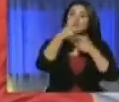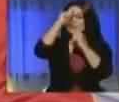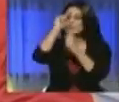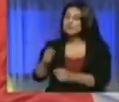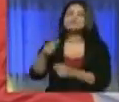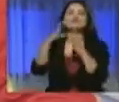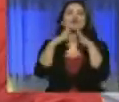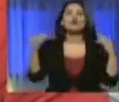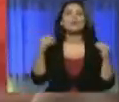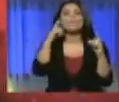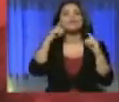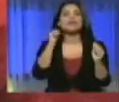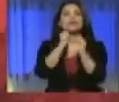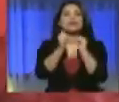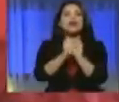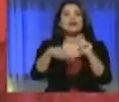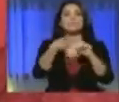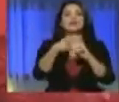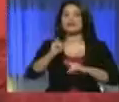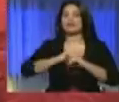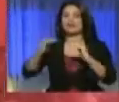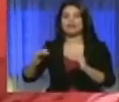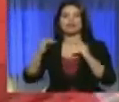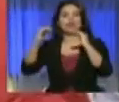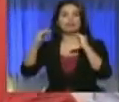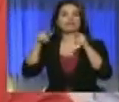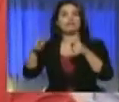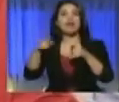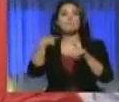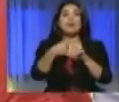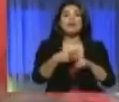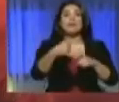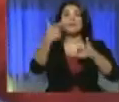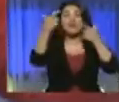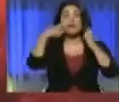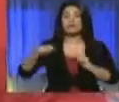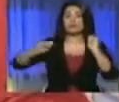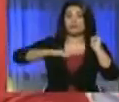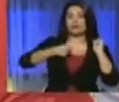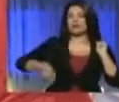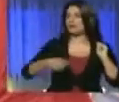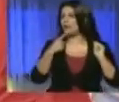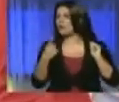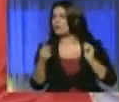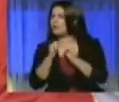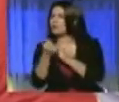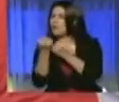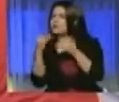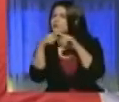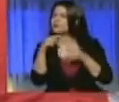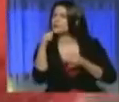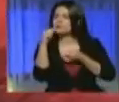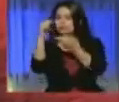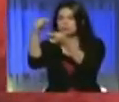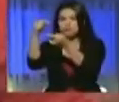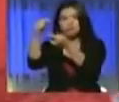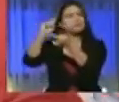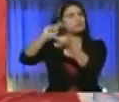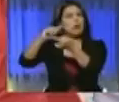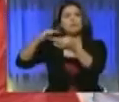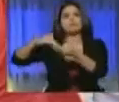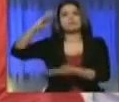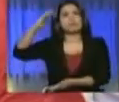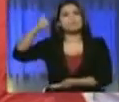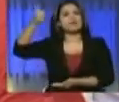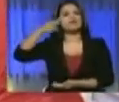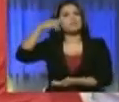identidad propia. Subió el presupuesto, cuando Chávez asumió la presidencia de la República, nos subió el presupuesto nacional para el deporte. Y usted, que es el hijo